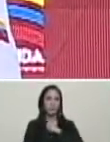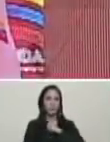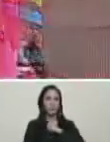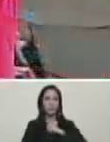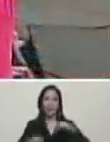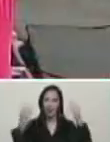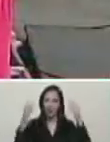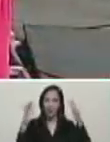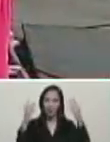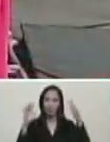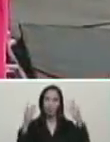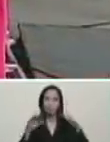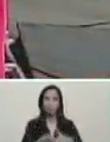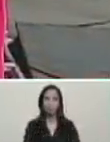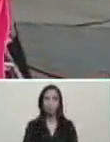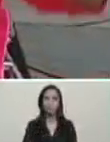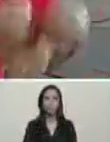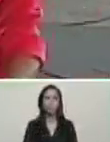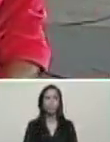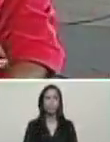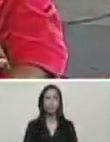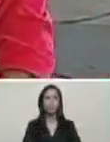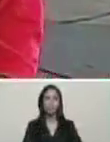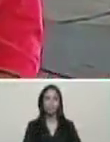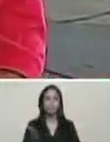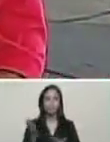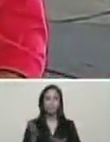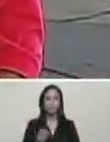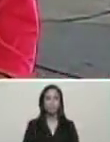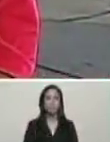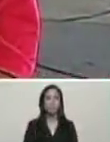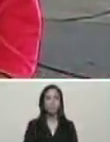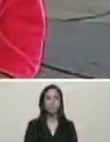¿vale? Con Rodolfo Mata.